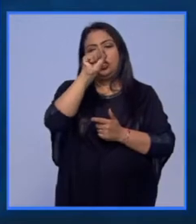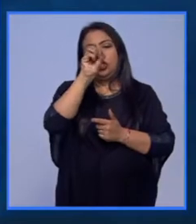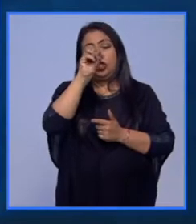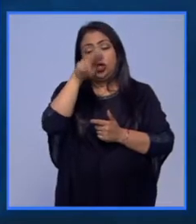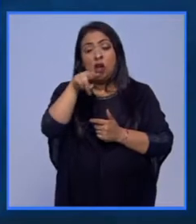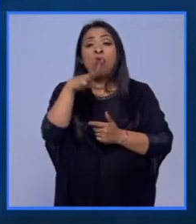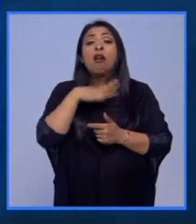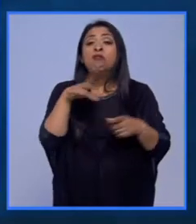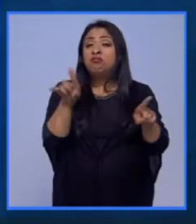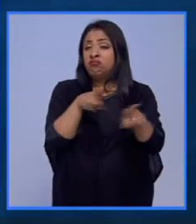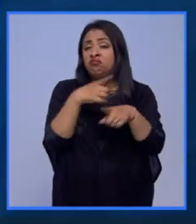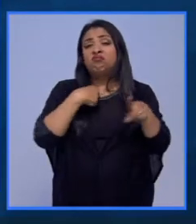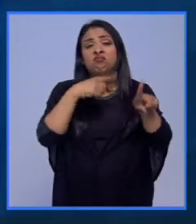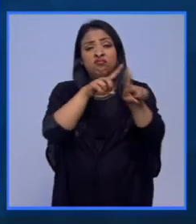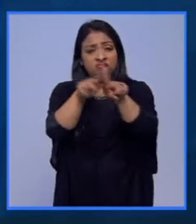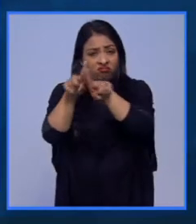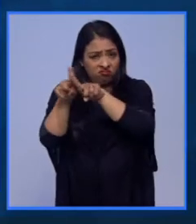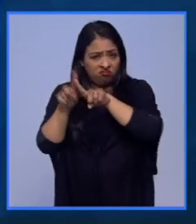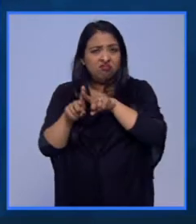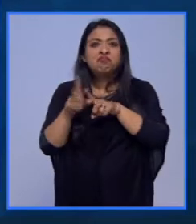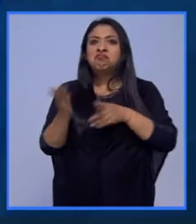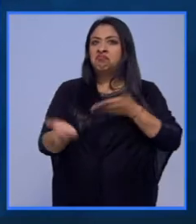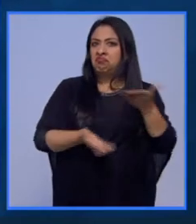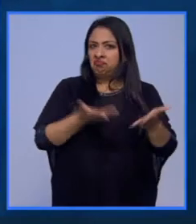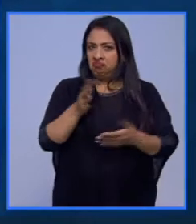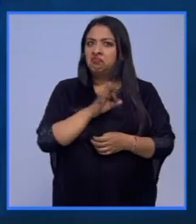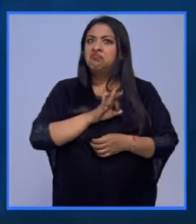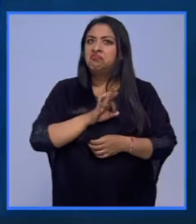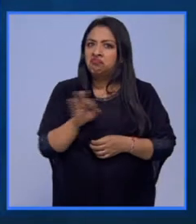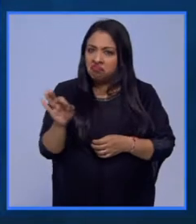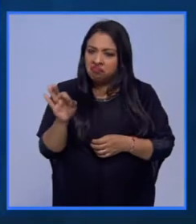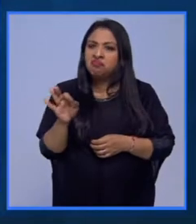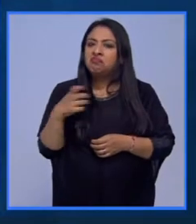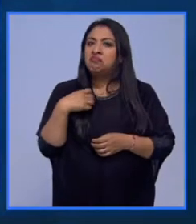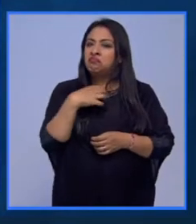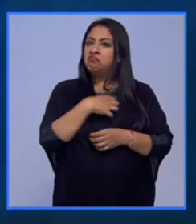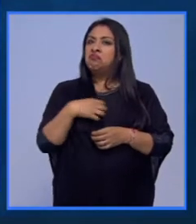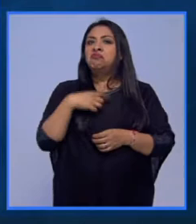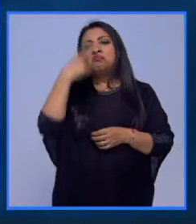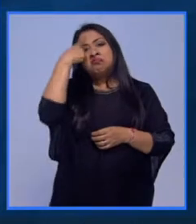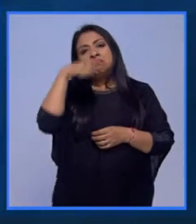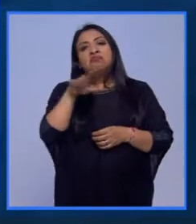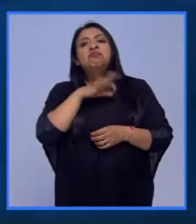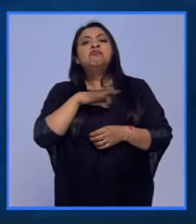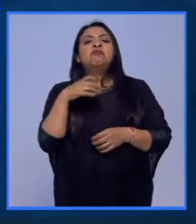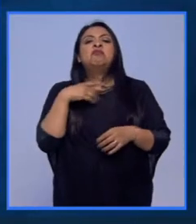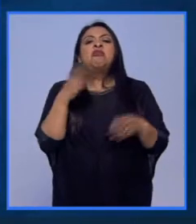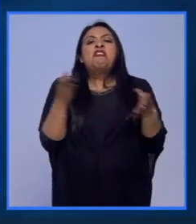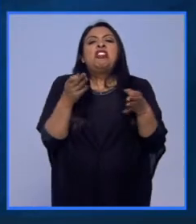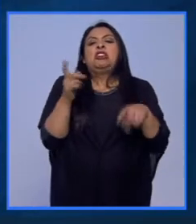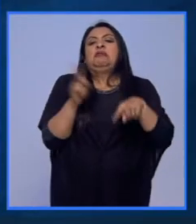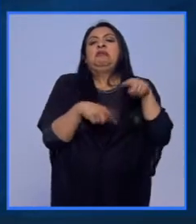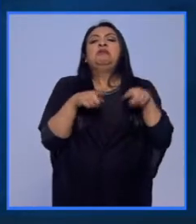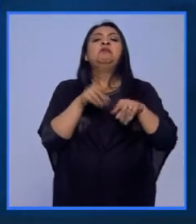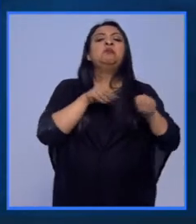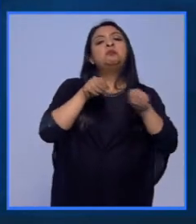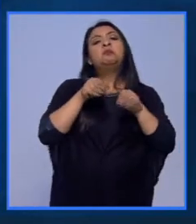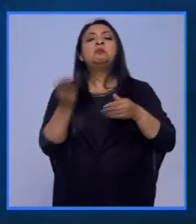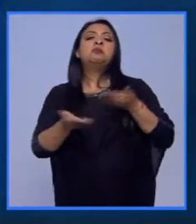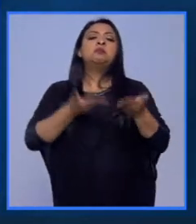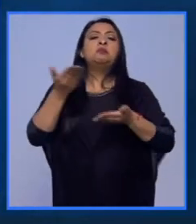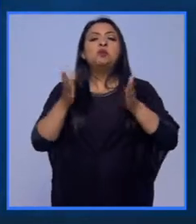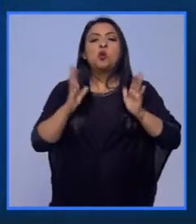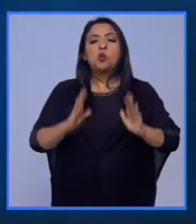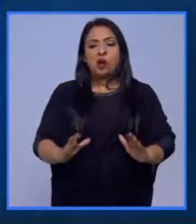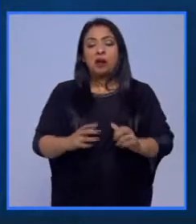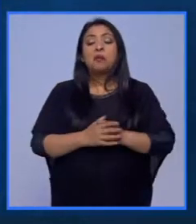con ritmos muy bailables, perdón, muy, muy agradables para pasar, para quitarse el frío, moviendo un poco el